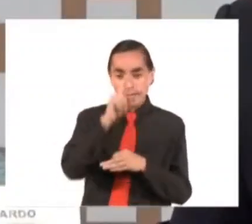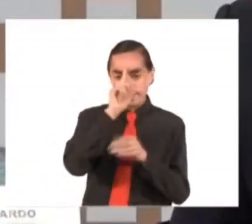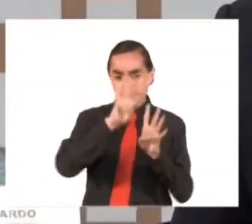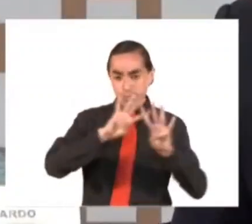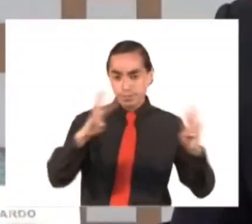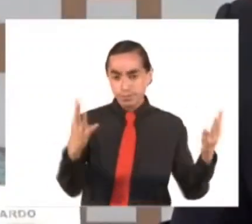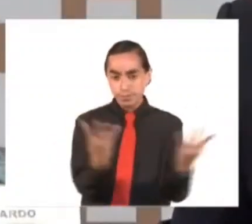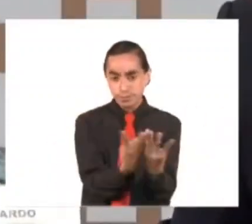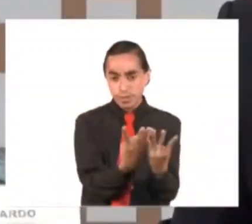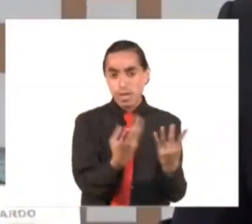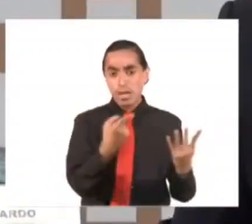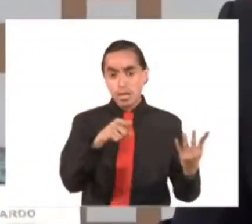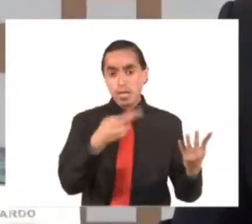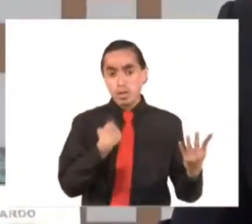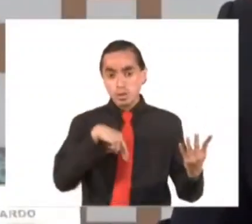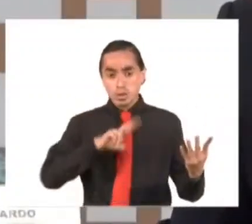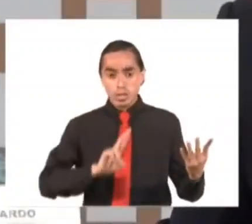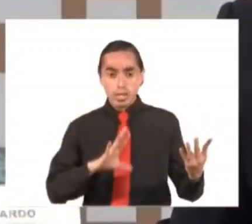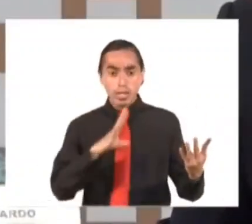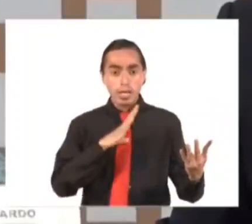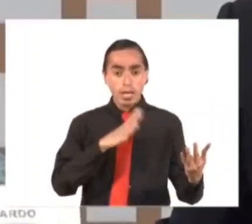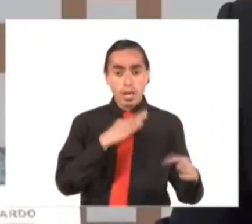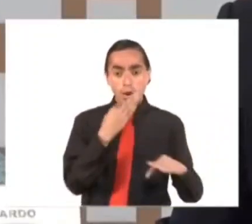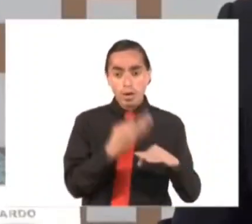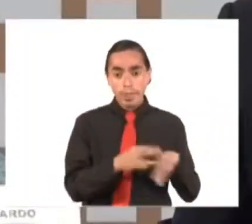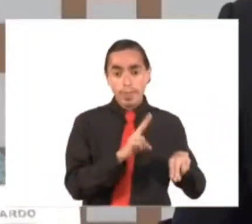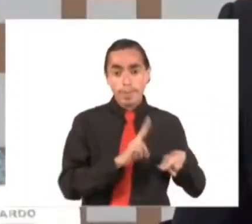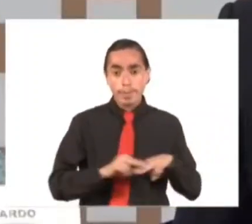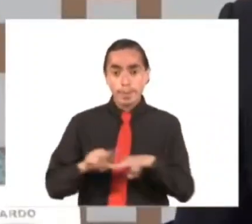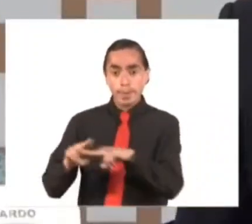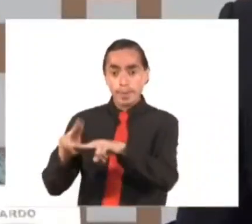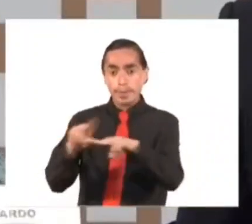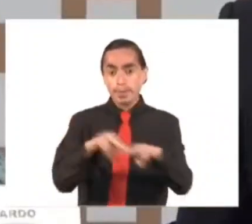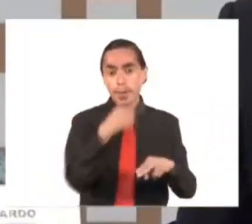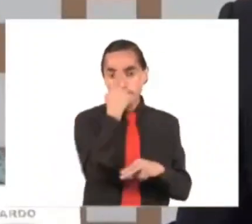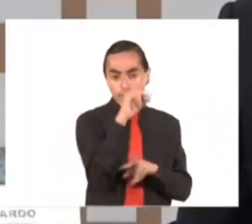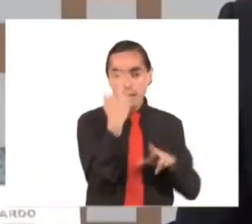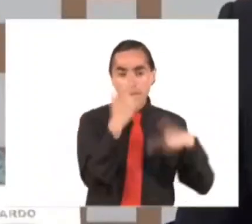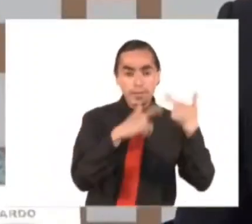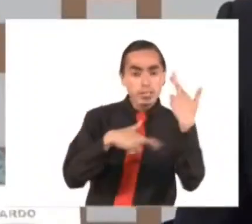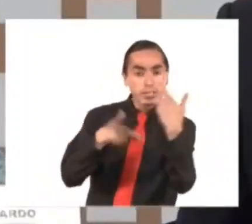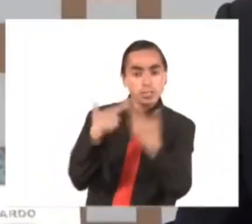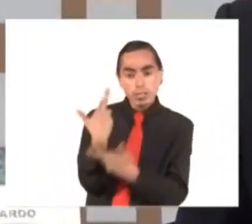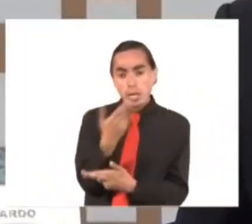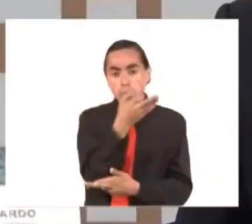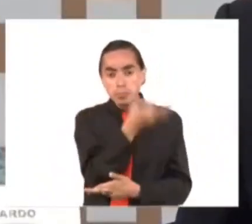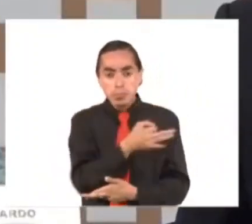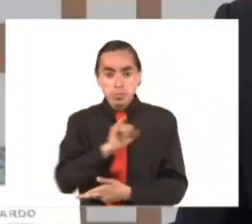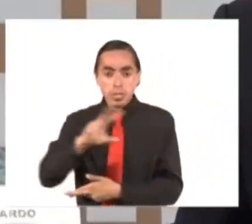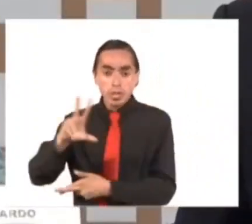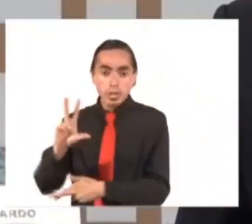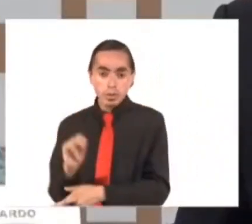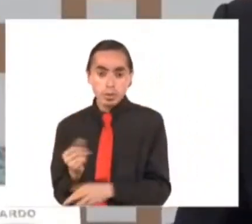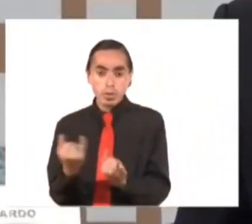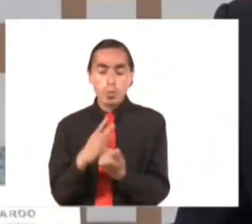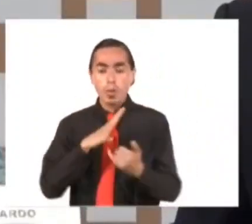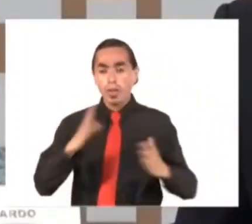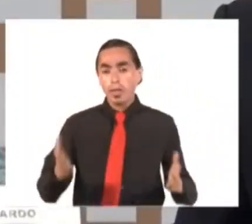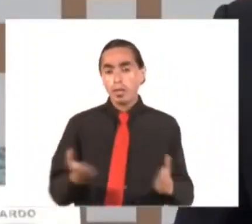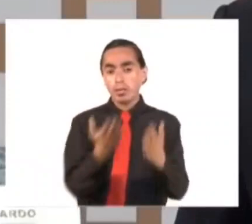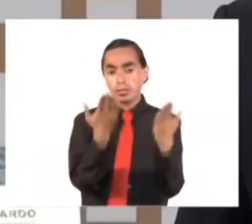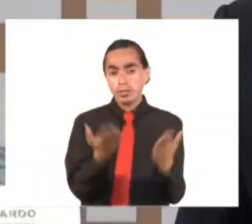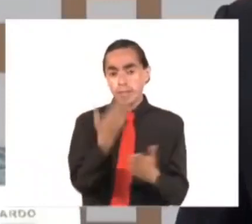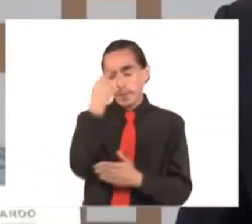quienes representamos, el solo hecho de sentarnos a trabajar algunas evaluaciones y potenciales nos puede dar una orientación